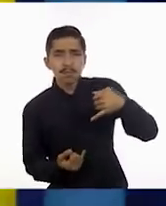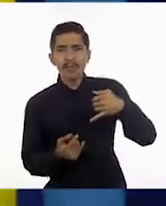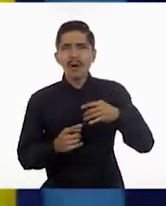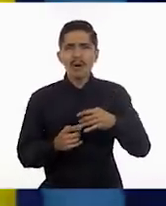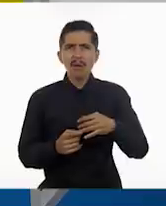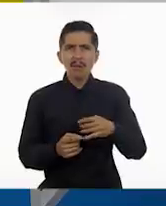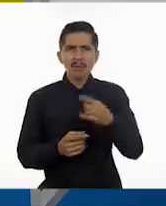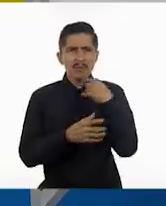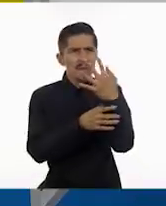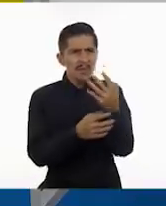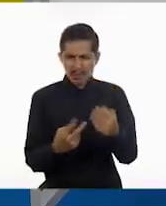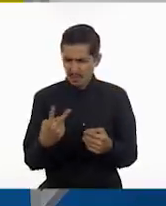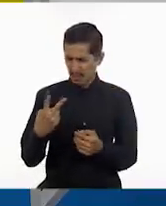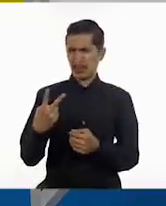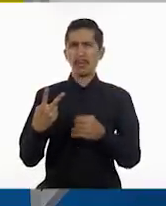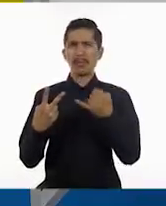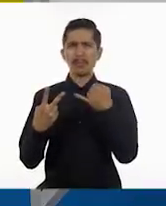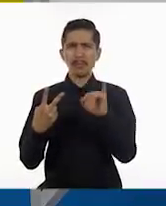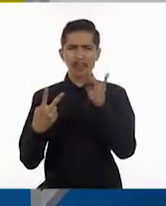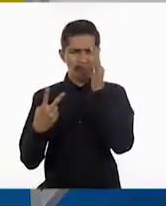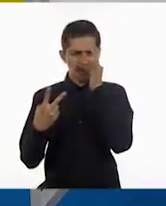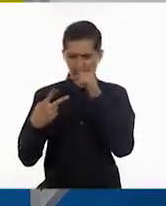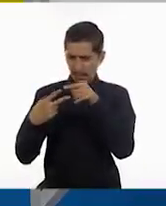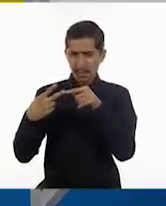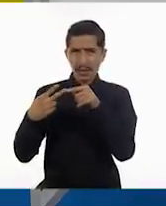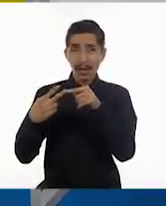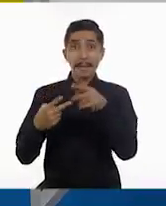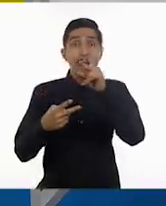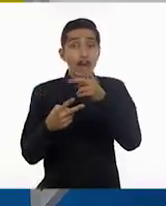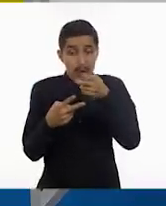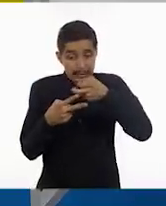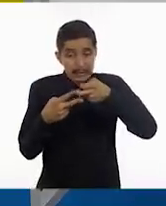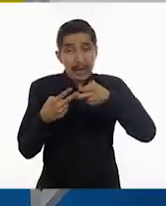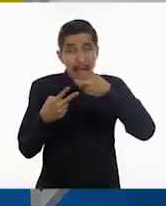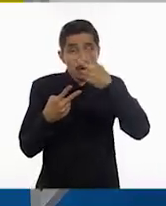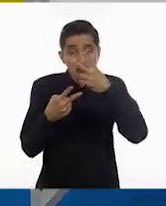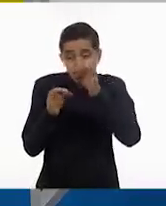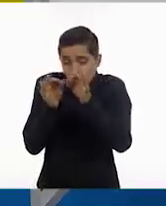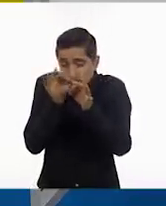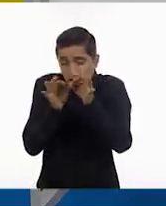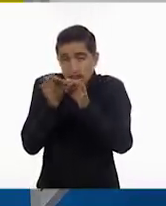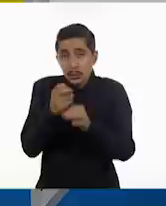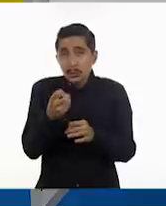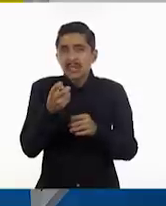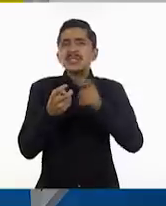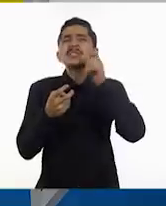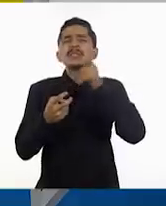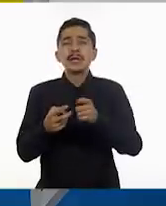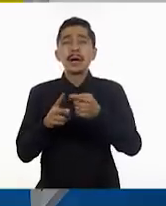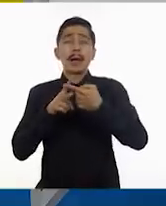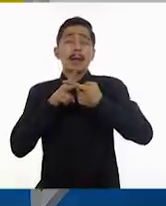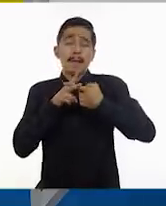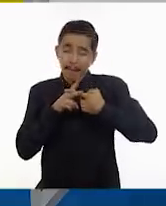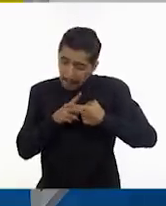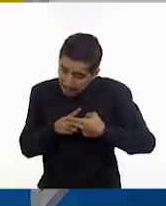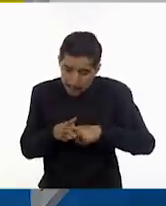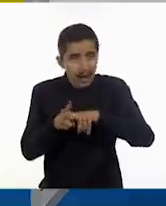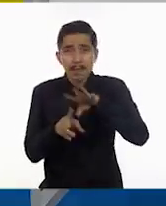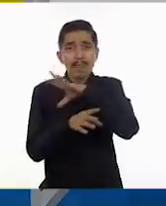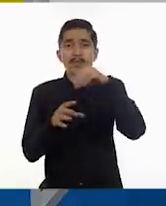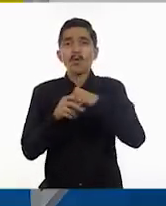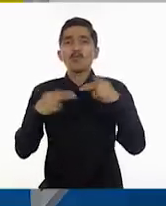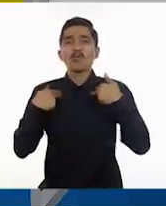dos? Sí, María, pero estas dos tipos de células a las que me refiero son las iniciadoras de todo ser